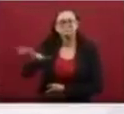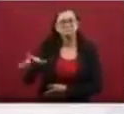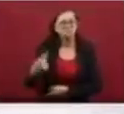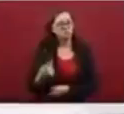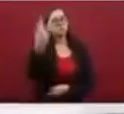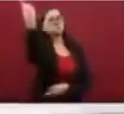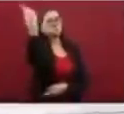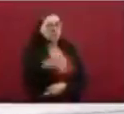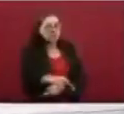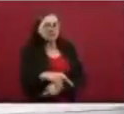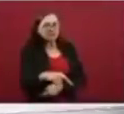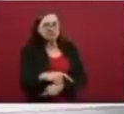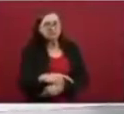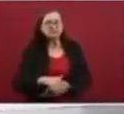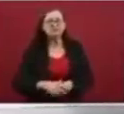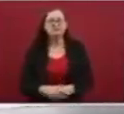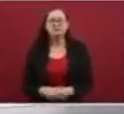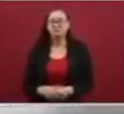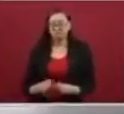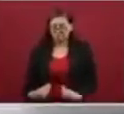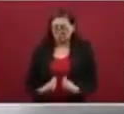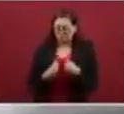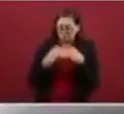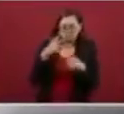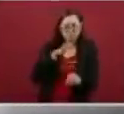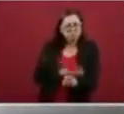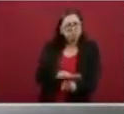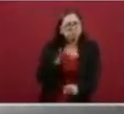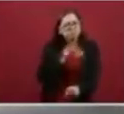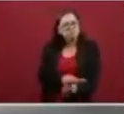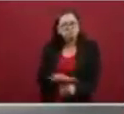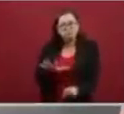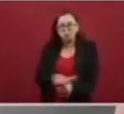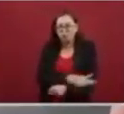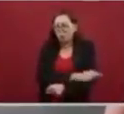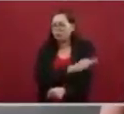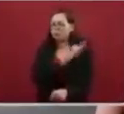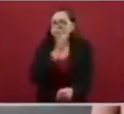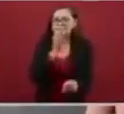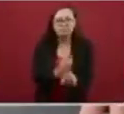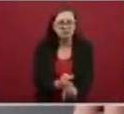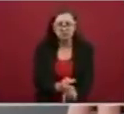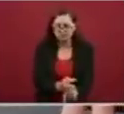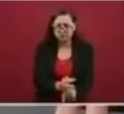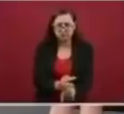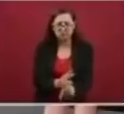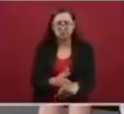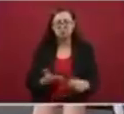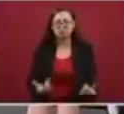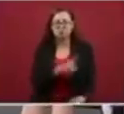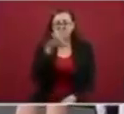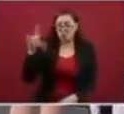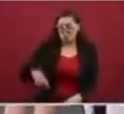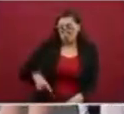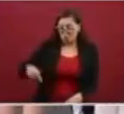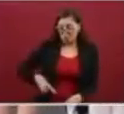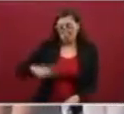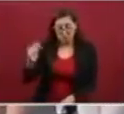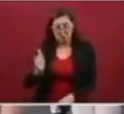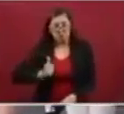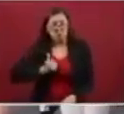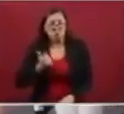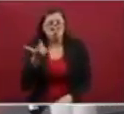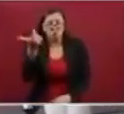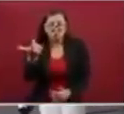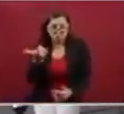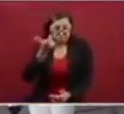a vivir en la justa medianía. El gobierno no es para hacerse ricos,